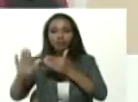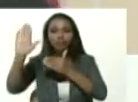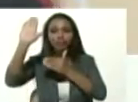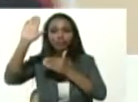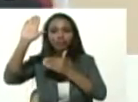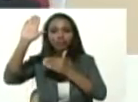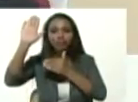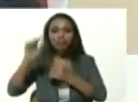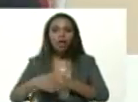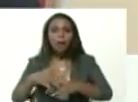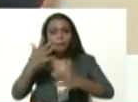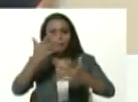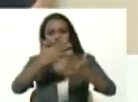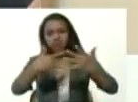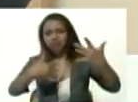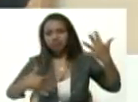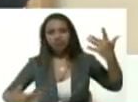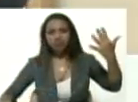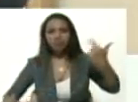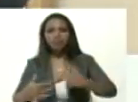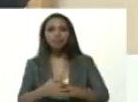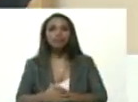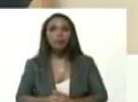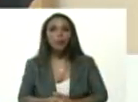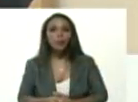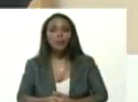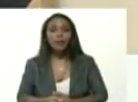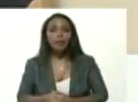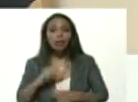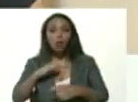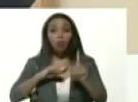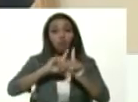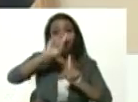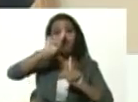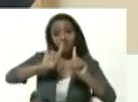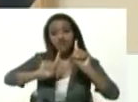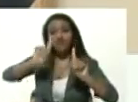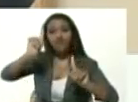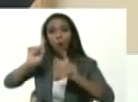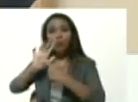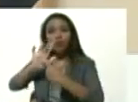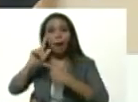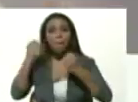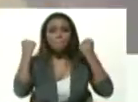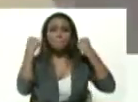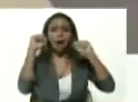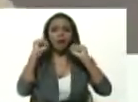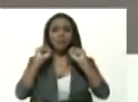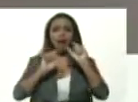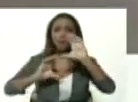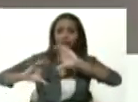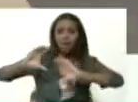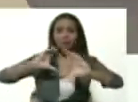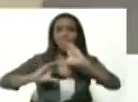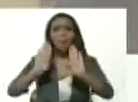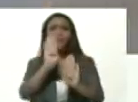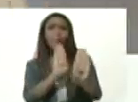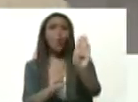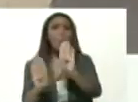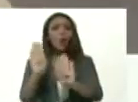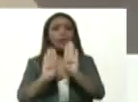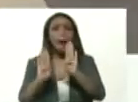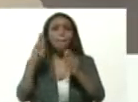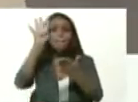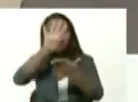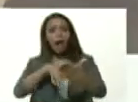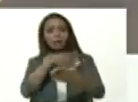ahí se va analizando con gráficos, demostraciones prácticas, científicas, biológicas,